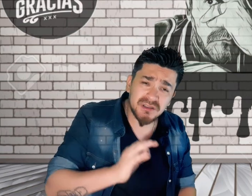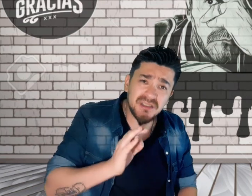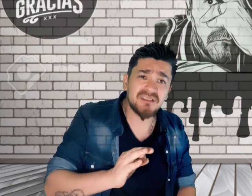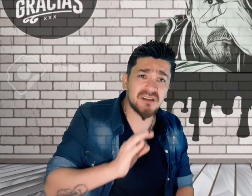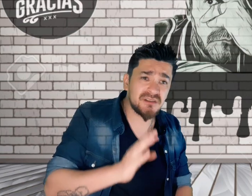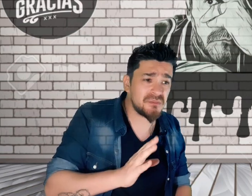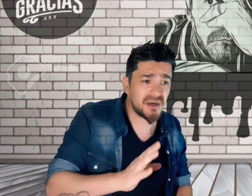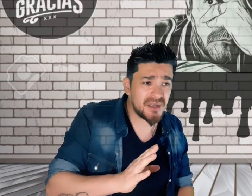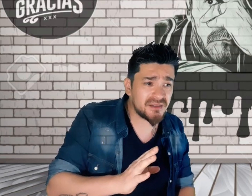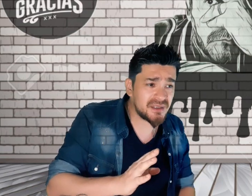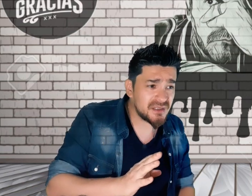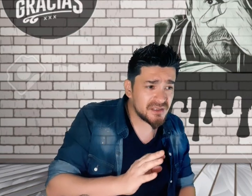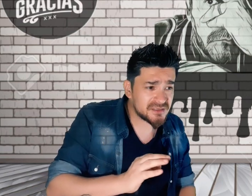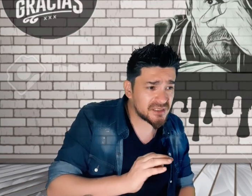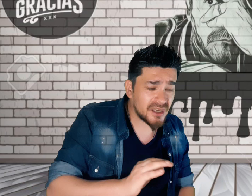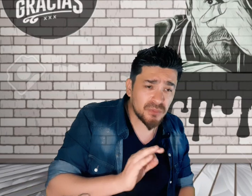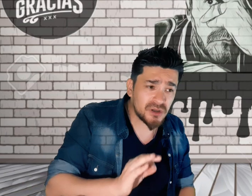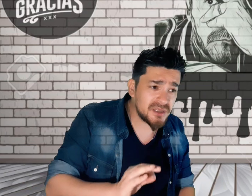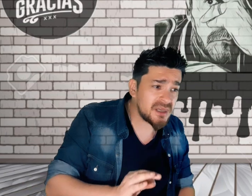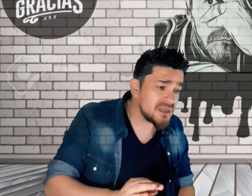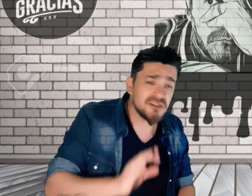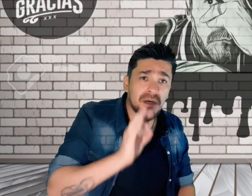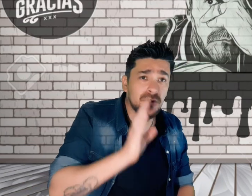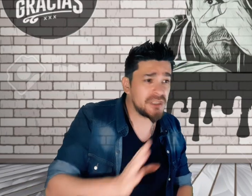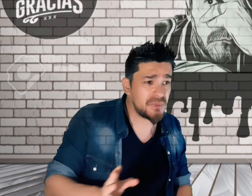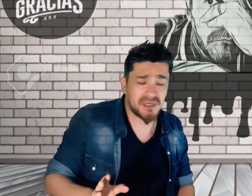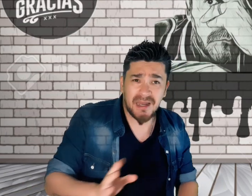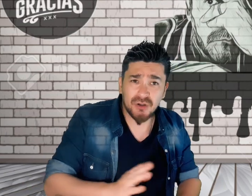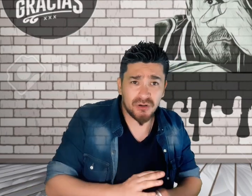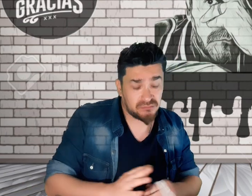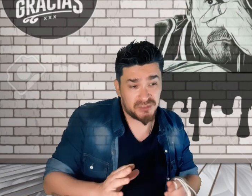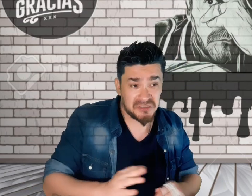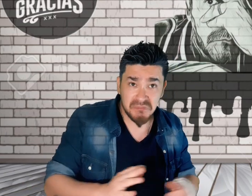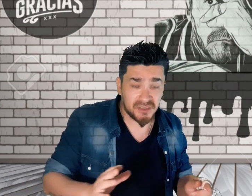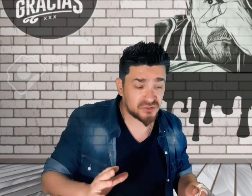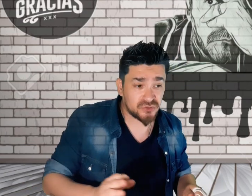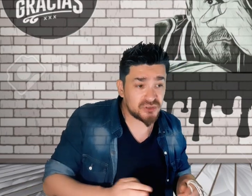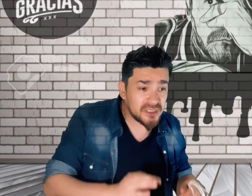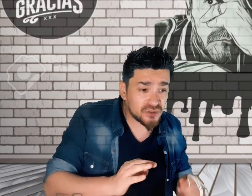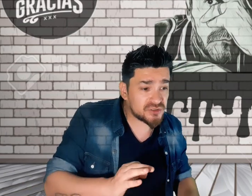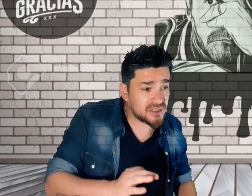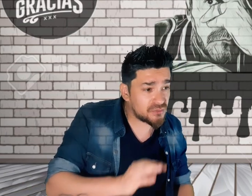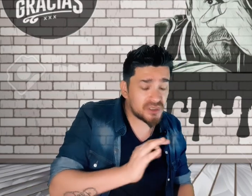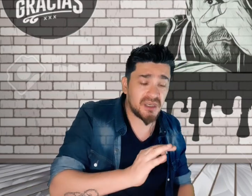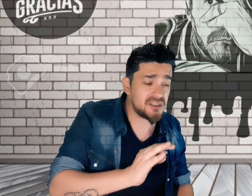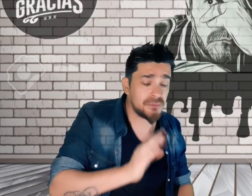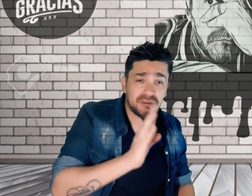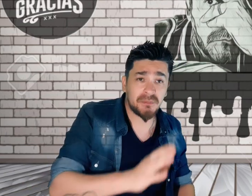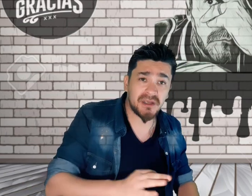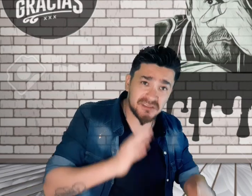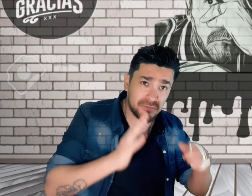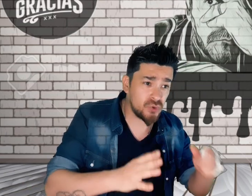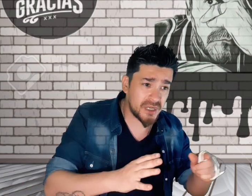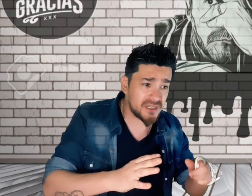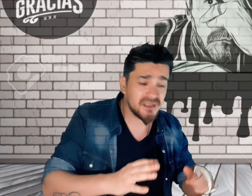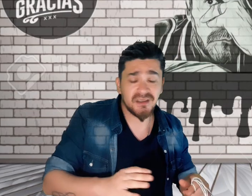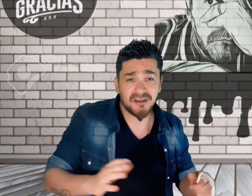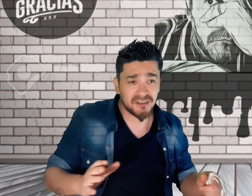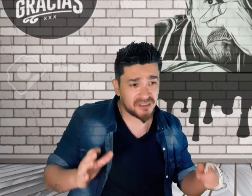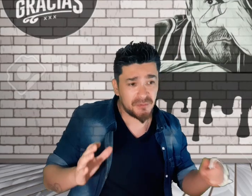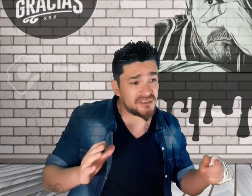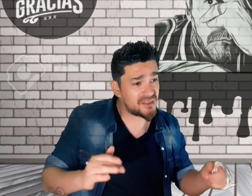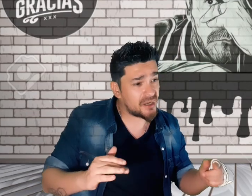increíble, ¿no? 15 veces más grande, sí, que el bosque de Chapultepec, algo inmenso. Si ustedes conocen el bosque de Chapultepec, si